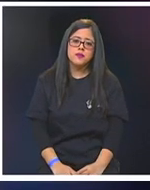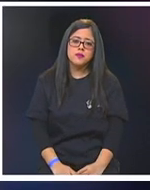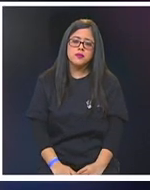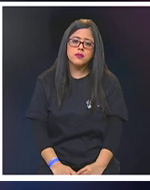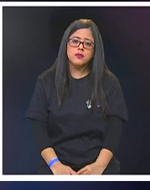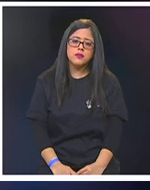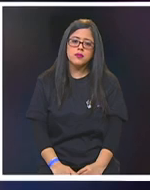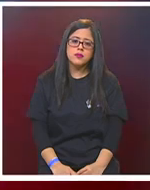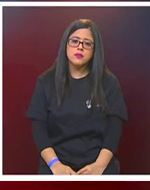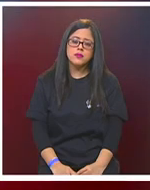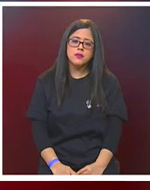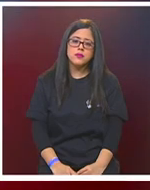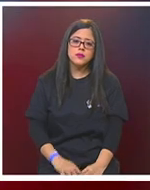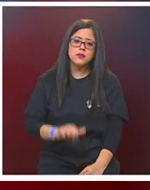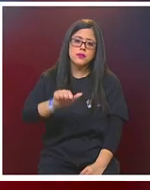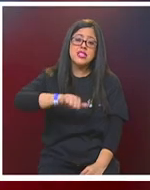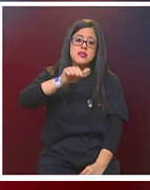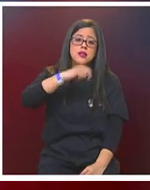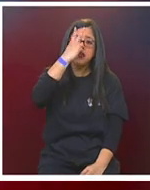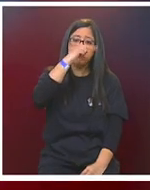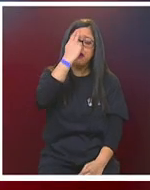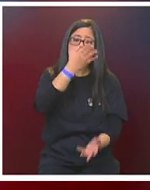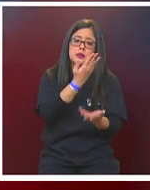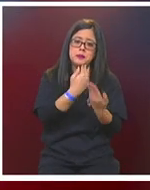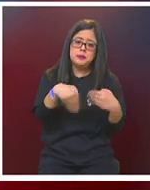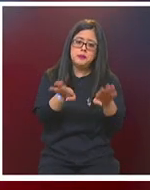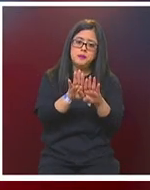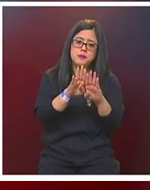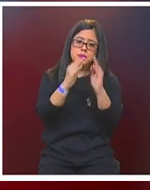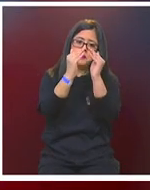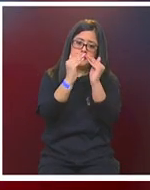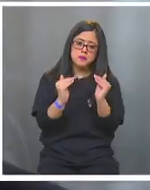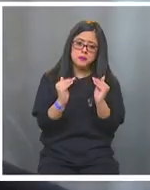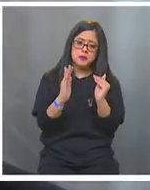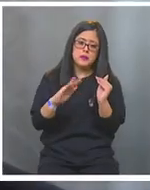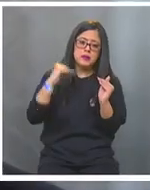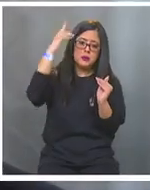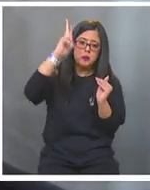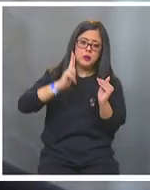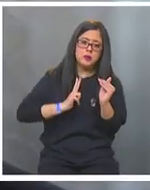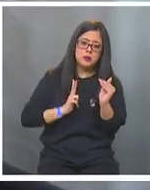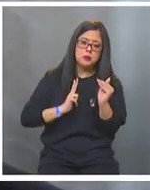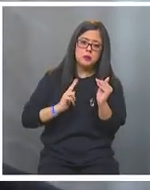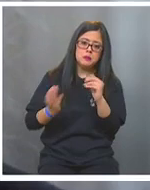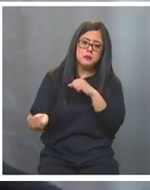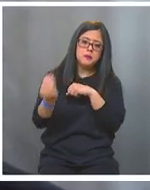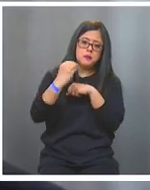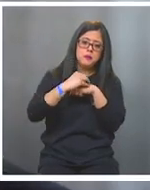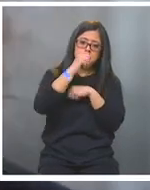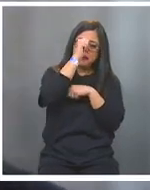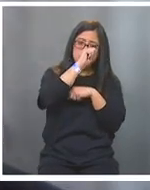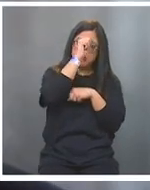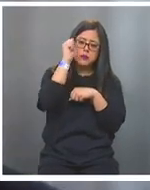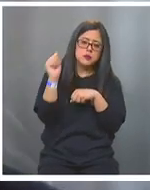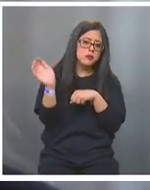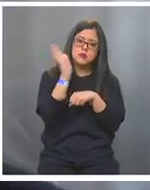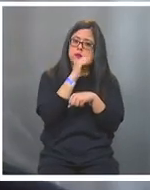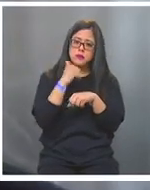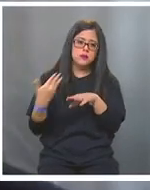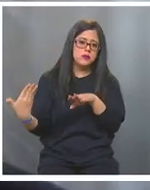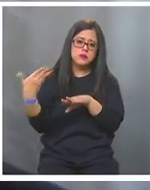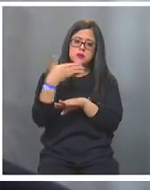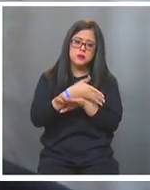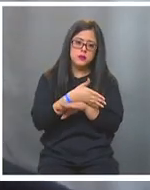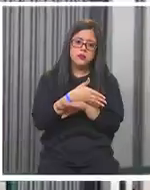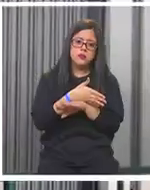El 16 de marzo decidieron cerrar la residencia de adultos mayores. Y ahí nos avisaron un día domingo que no había más visitas,